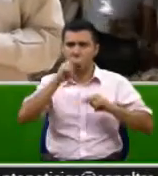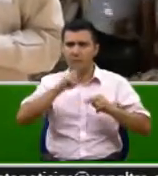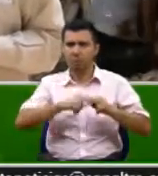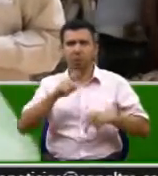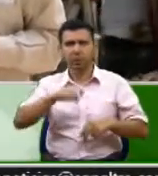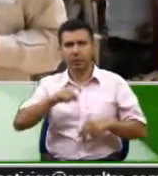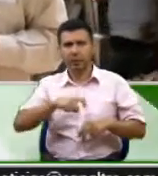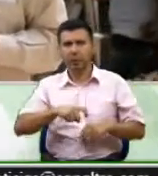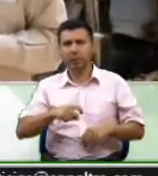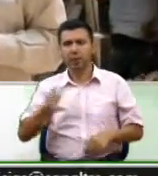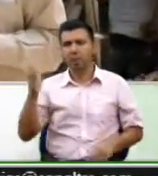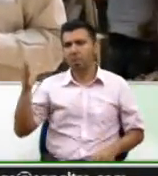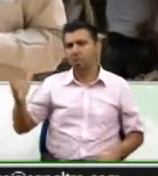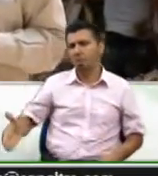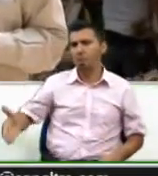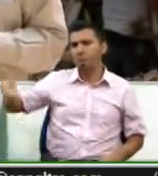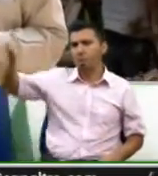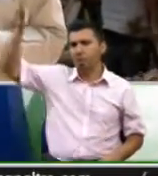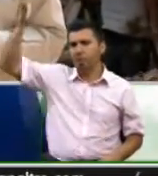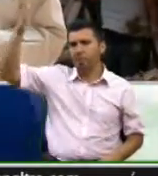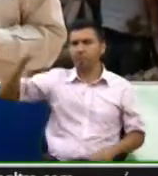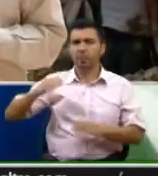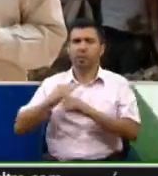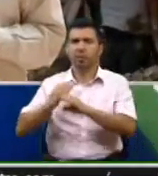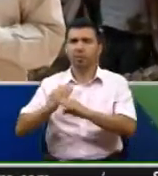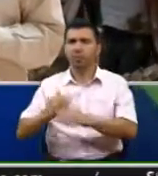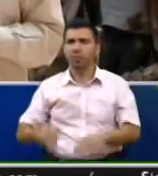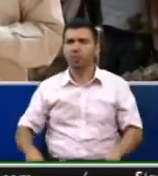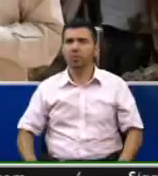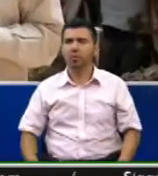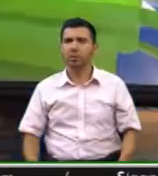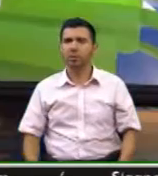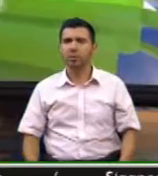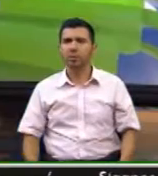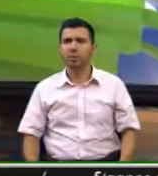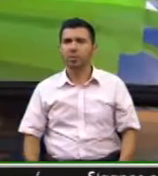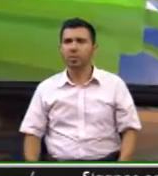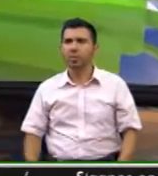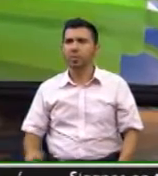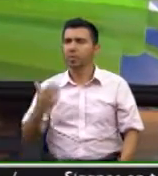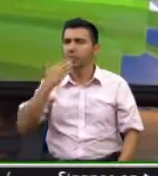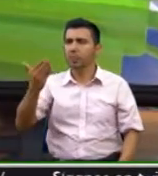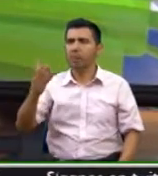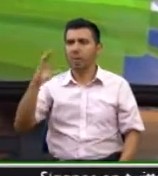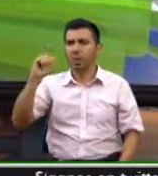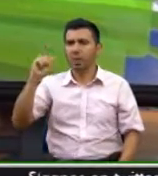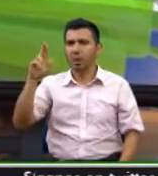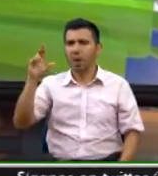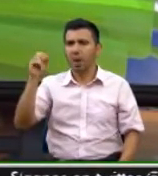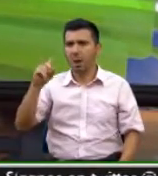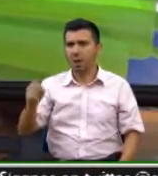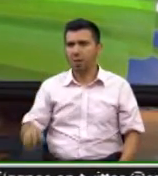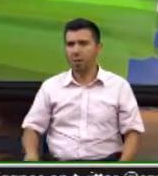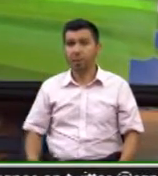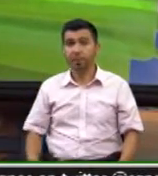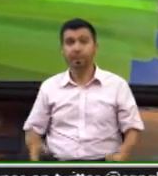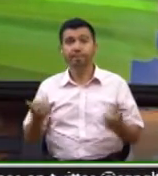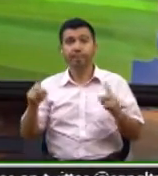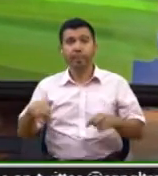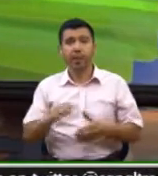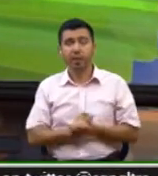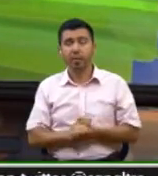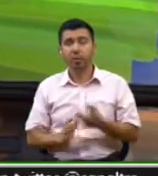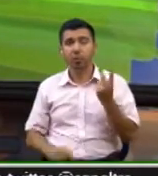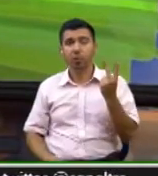muro de contención. Eso es todo por el momento. Sigan ustedes en estudio. Carlos, muchas gracias. Y es que dos hombres se han hallado